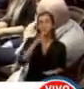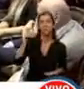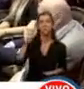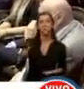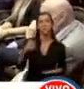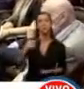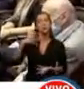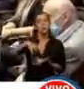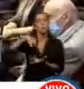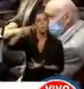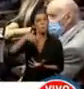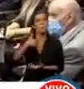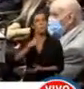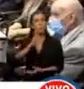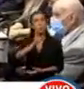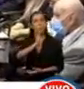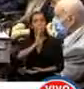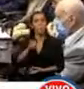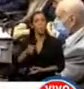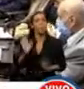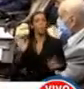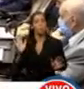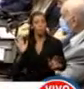Pascua judía contempla